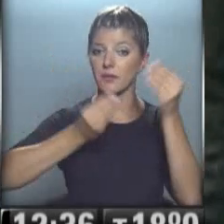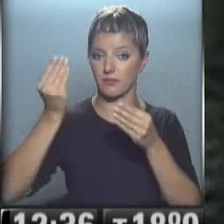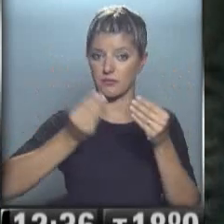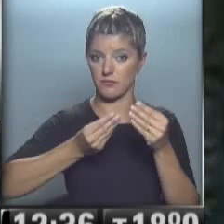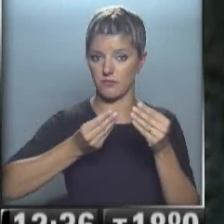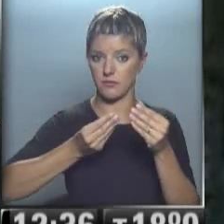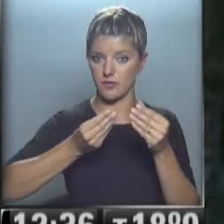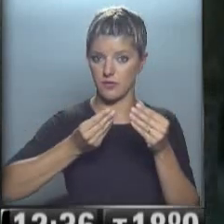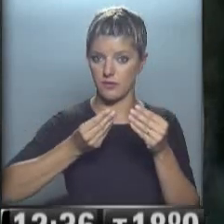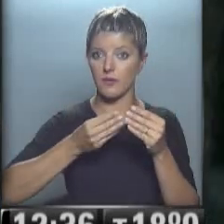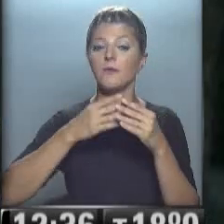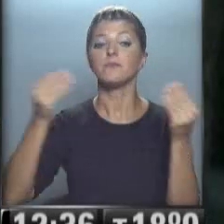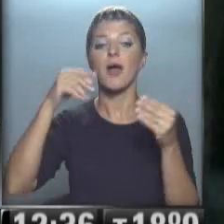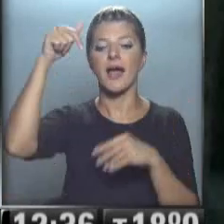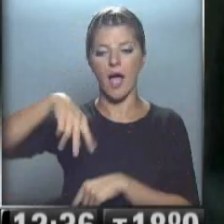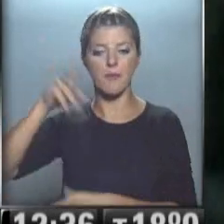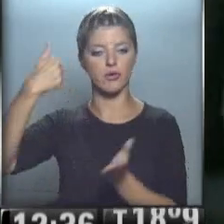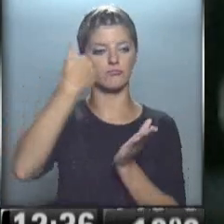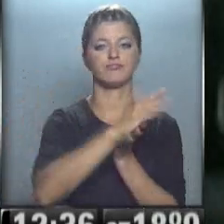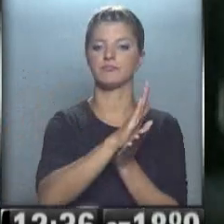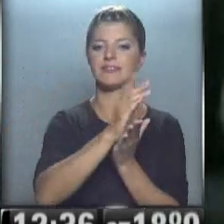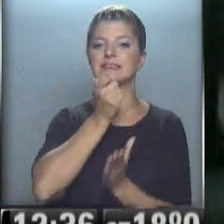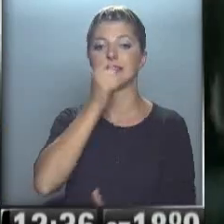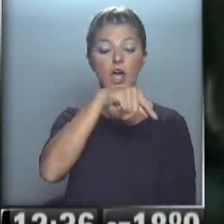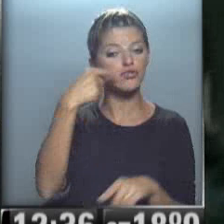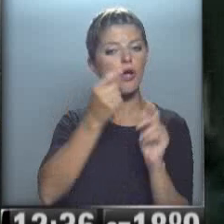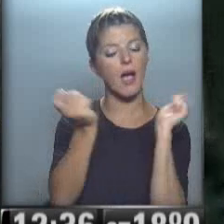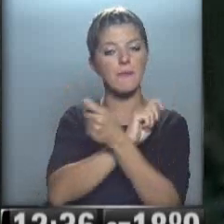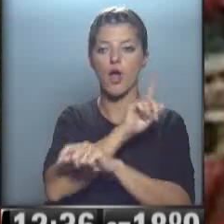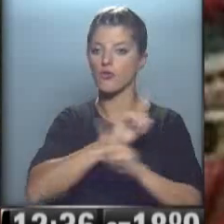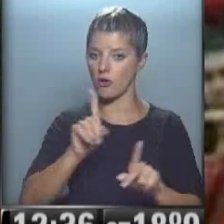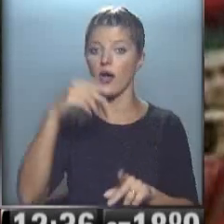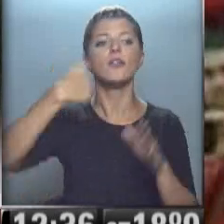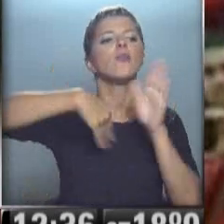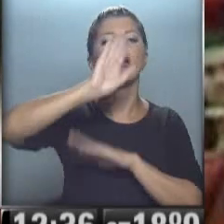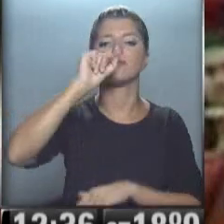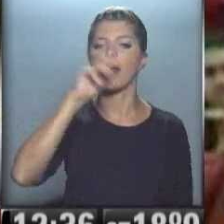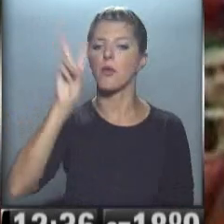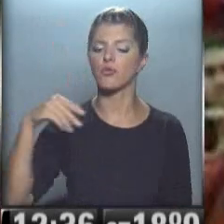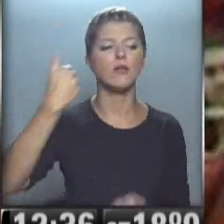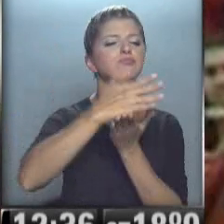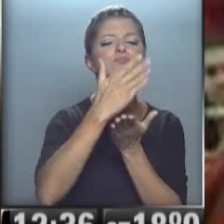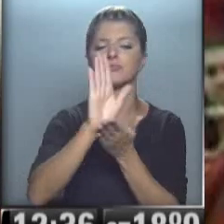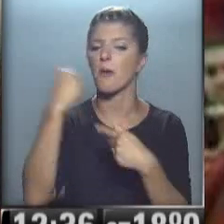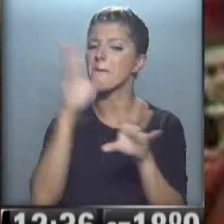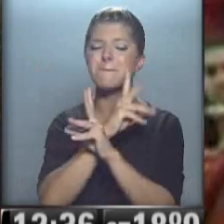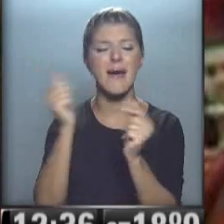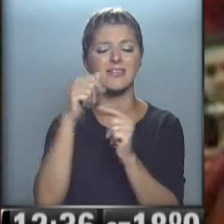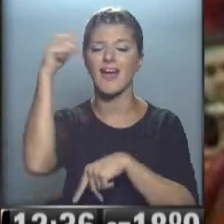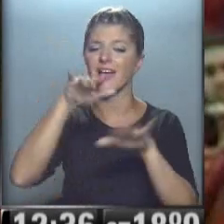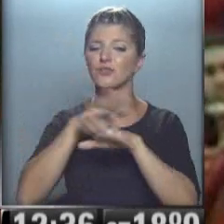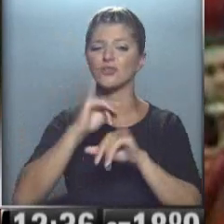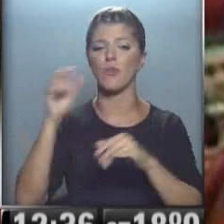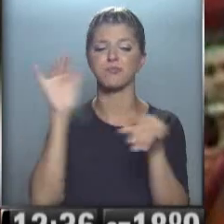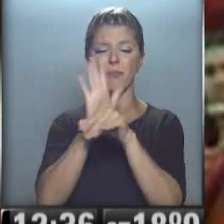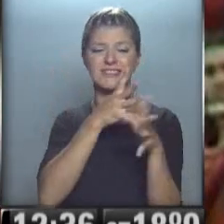administrativo para sacarlos de Venezuela si no rectifican se va cdn de Venezuela Ya basta de propaganda de guerra